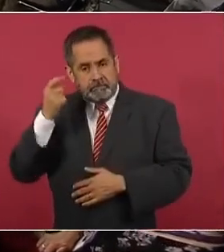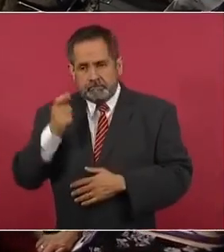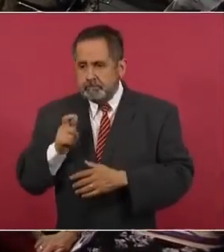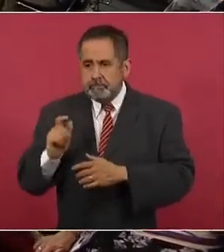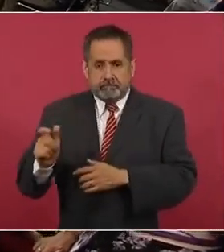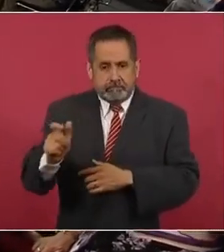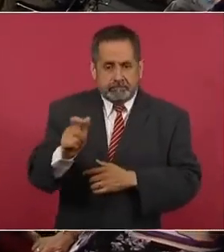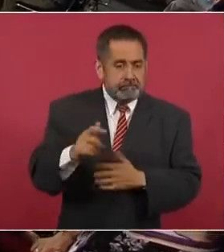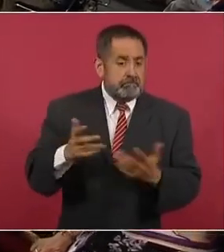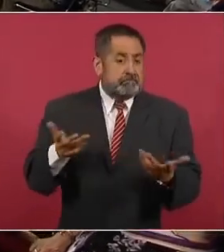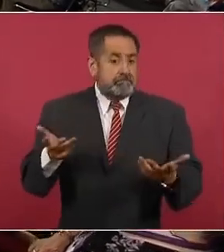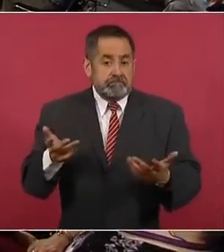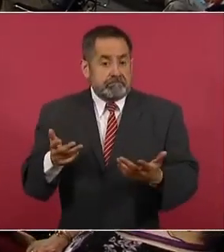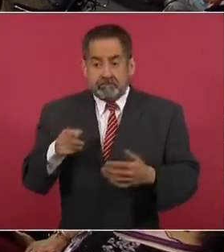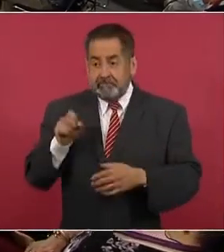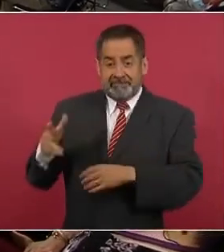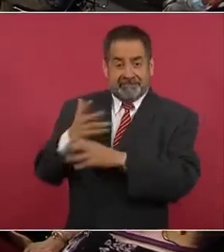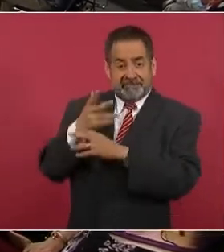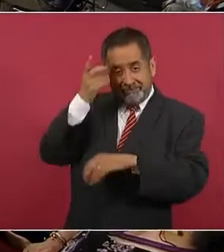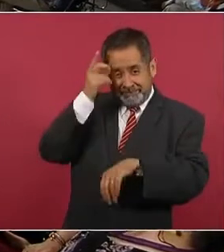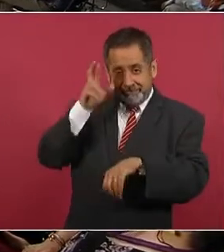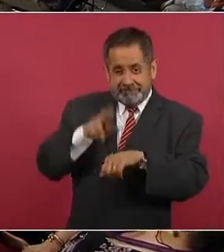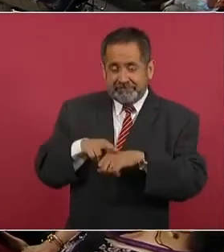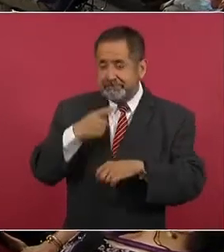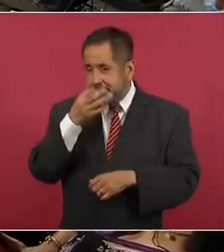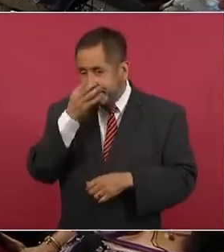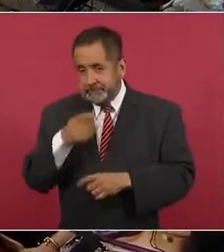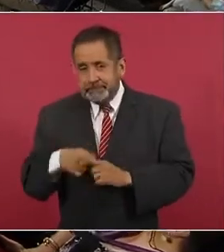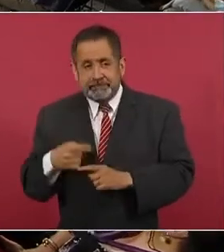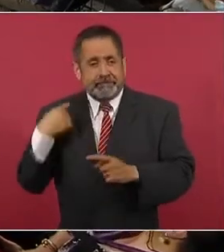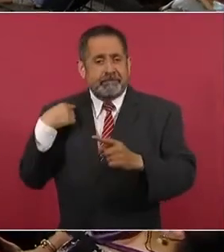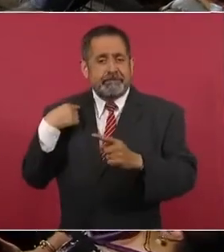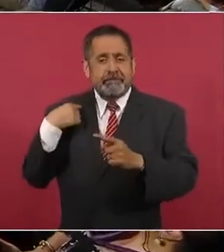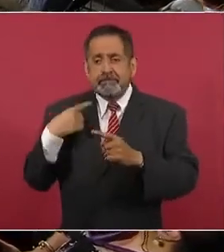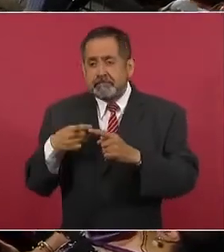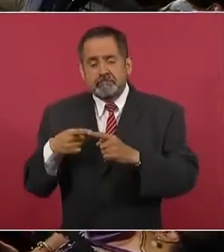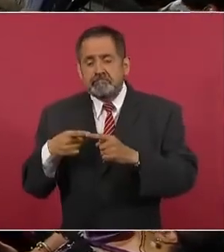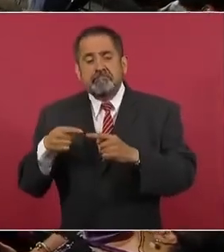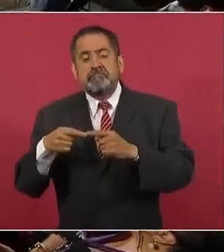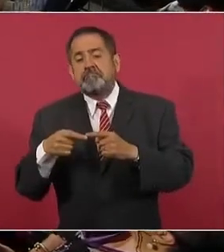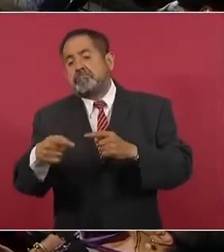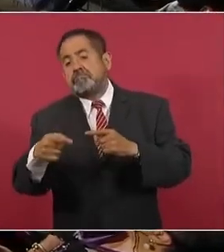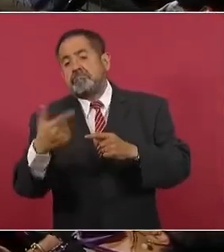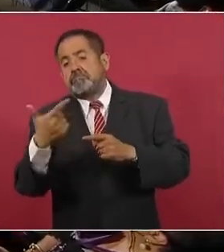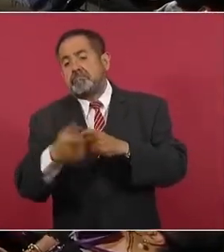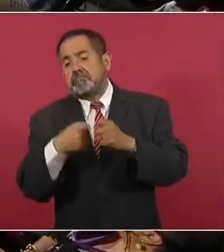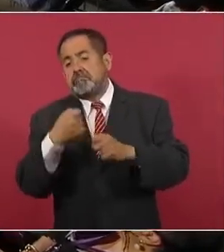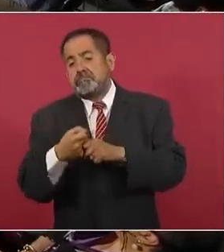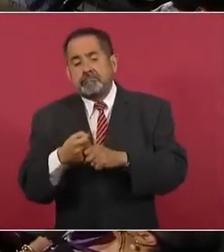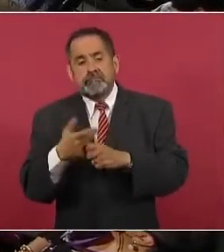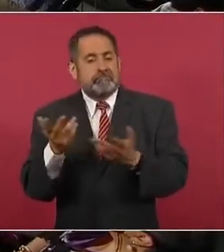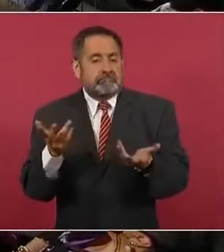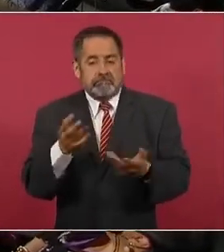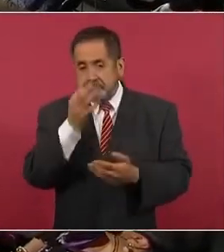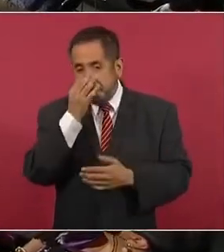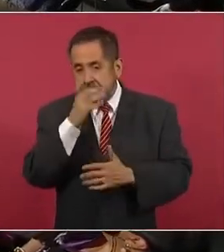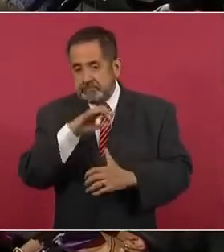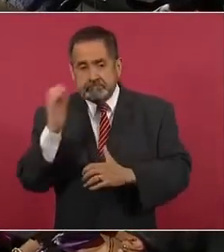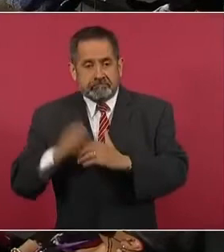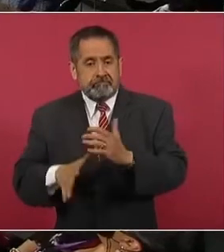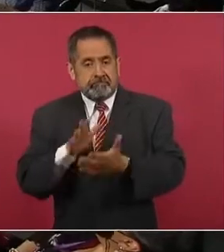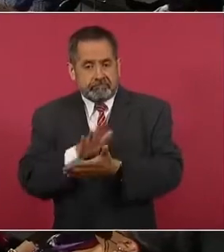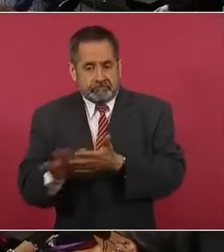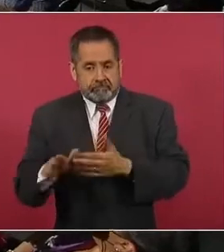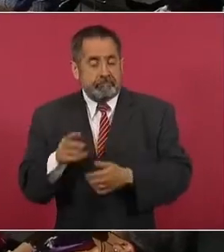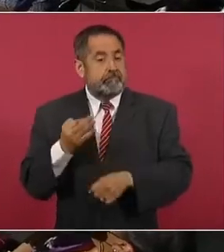por el propio director, tiene apenas 7 años de viabilidad financiera, pero ahora el gobierno le saca más